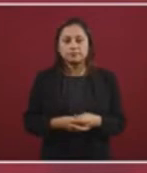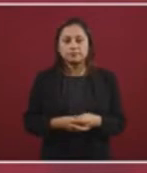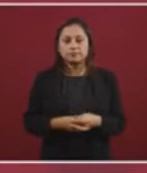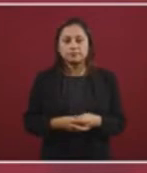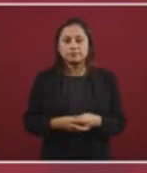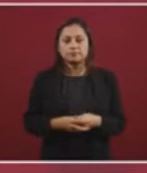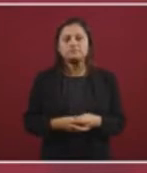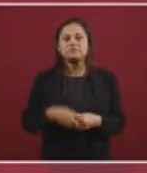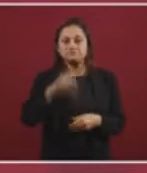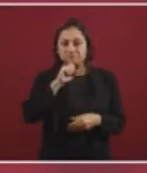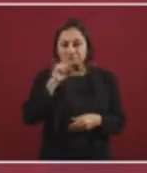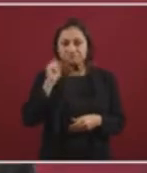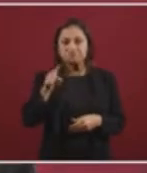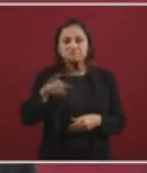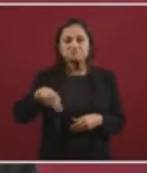prostituirlo todo,